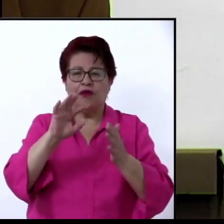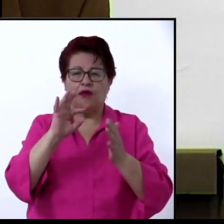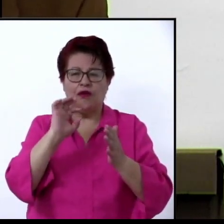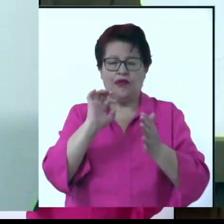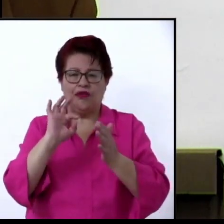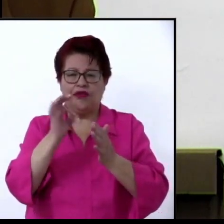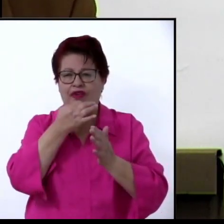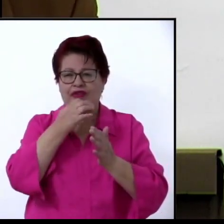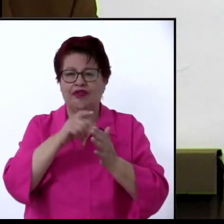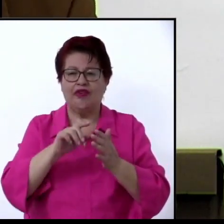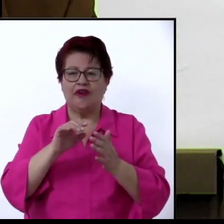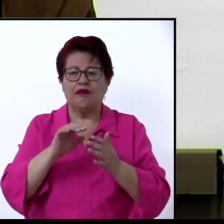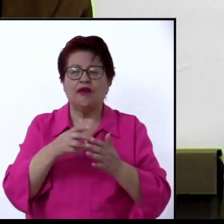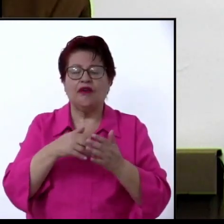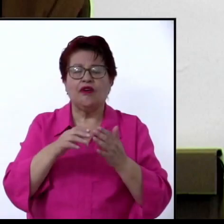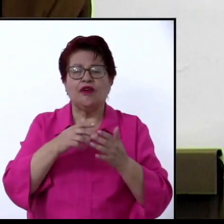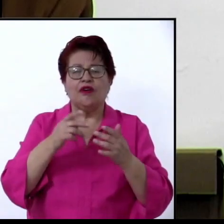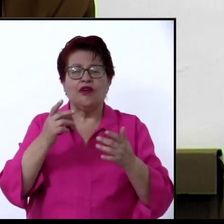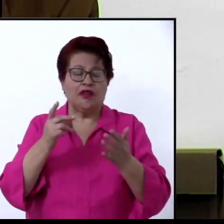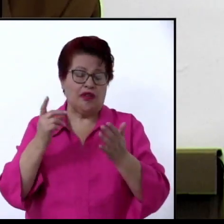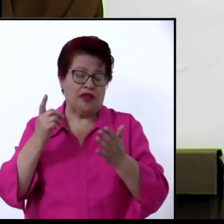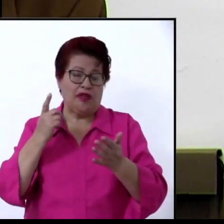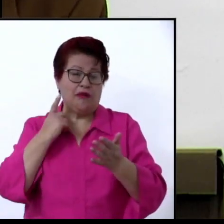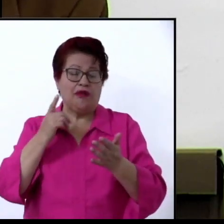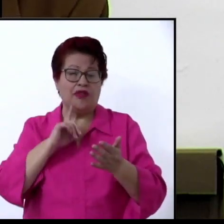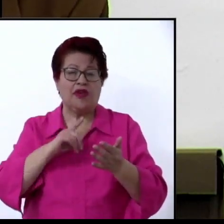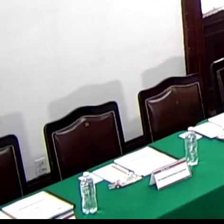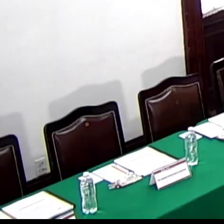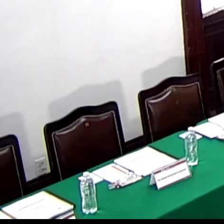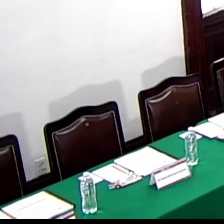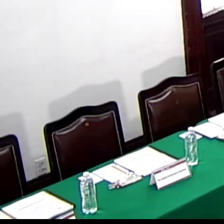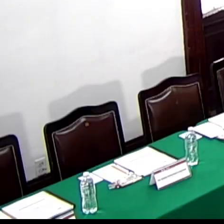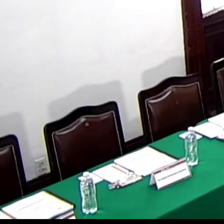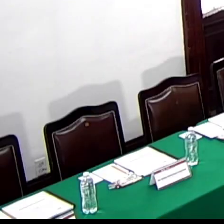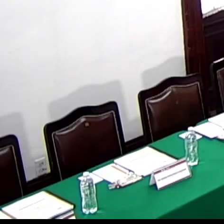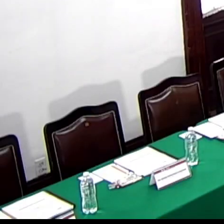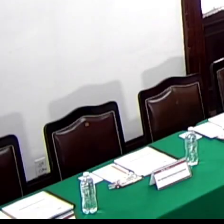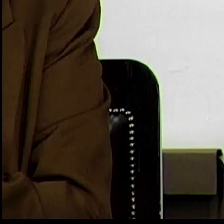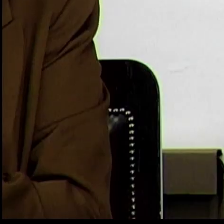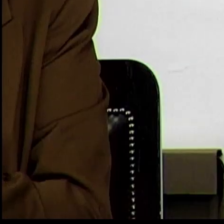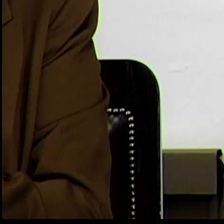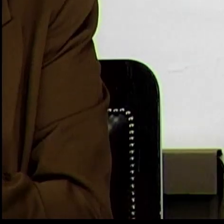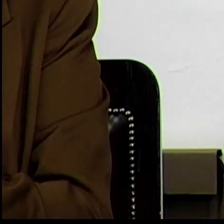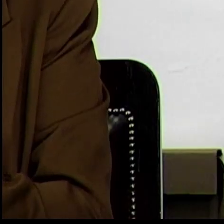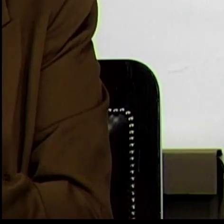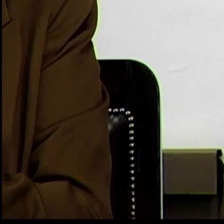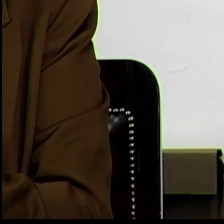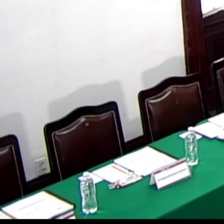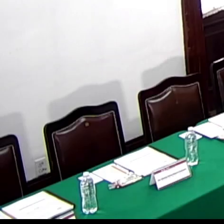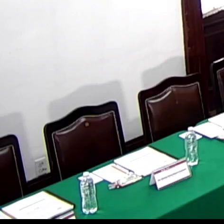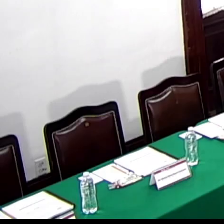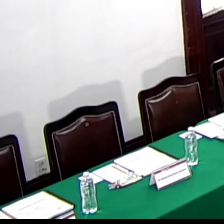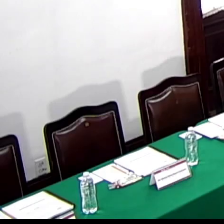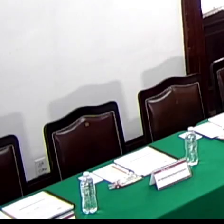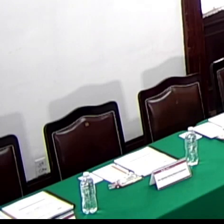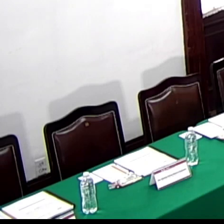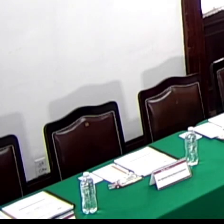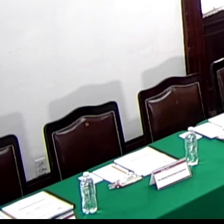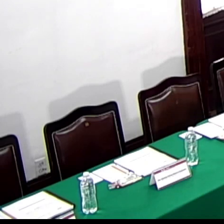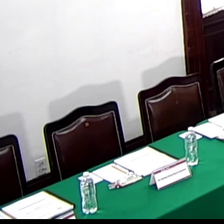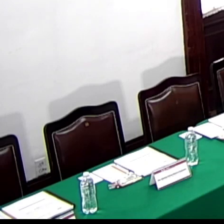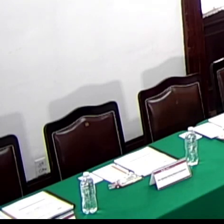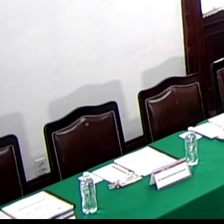también agradecer la presencia de la diputada Lourdes Paz y la diputada Esperanza Villalobos. Muchas gracias por acompañarnos esta